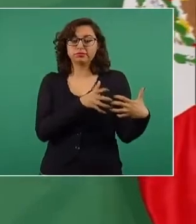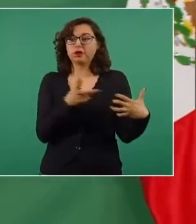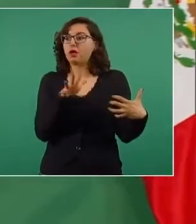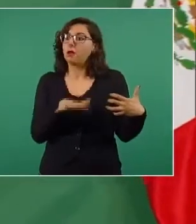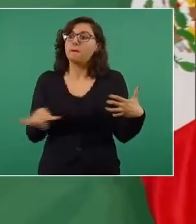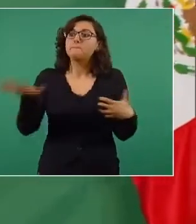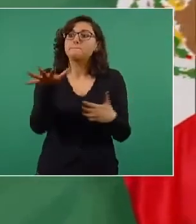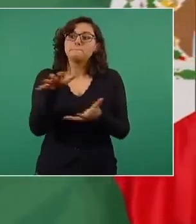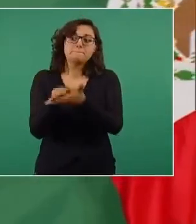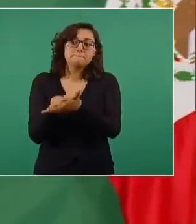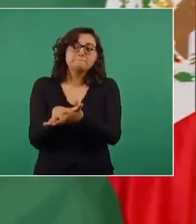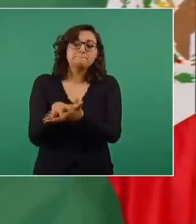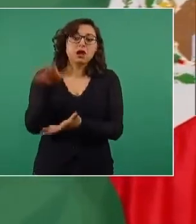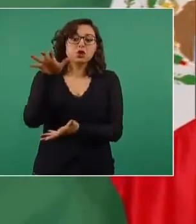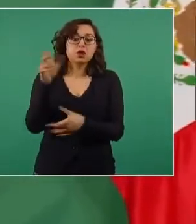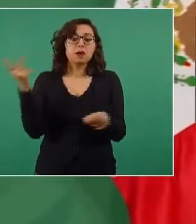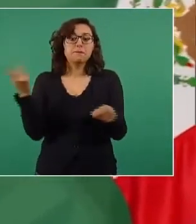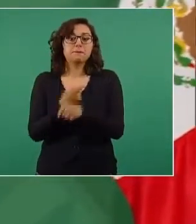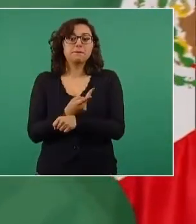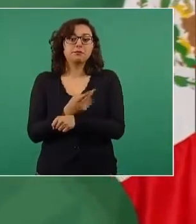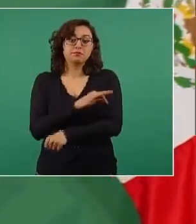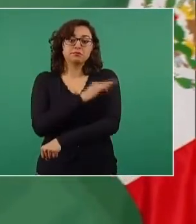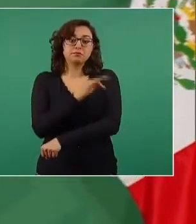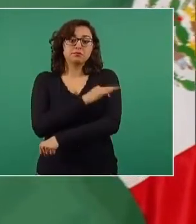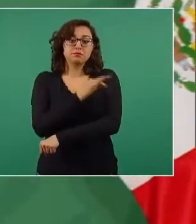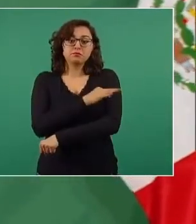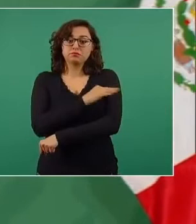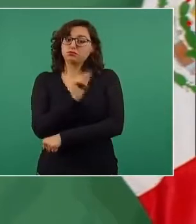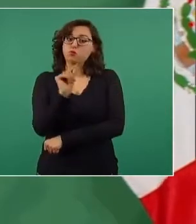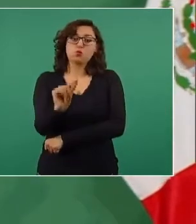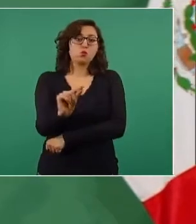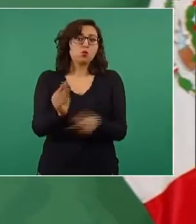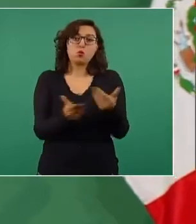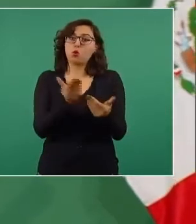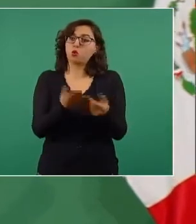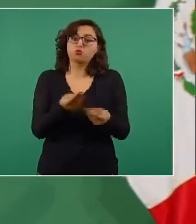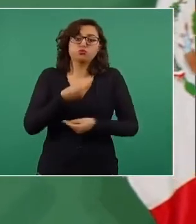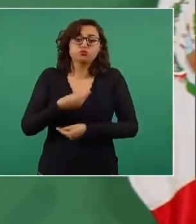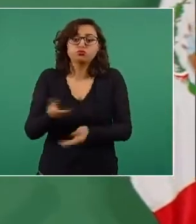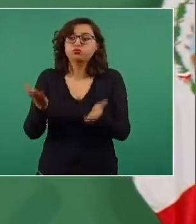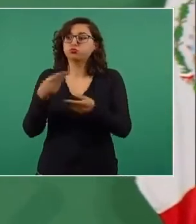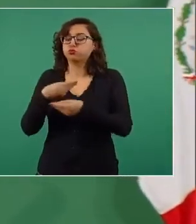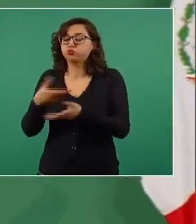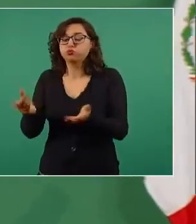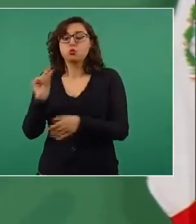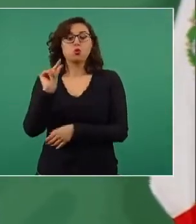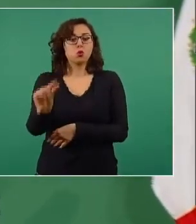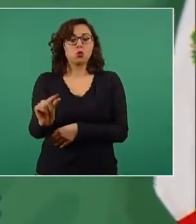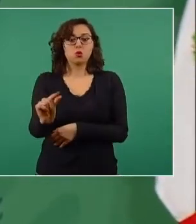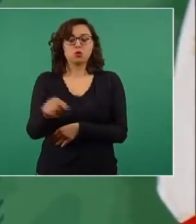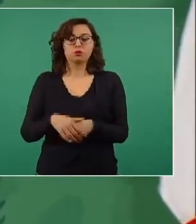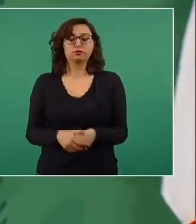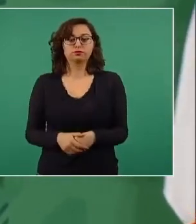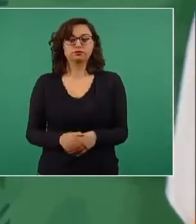vacunas al país de los gobiernos de Estados Unidos, China, India y Rusia. De igual manera, la colaboración